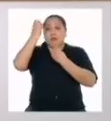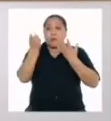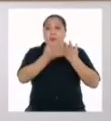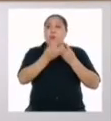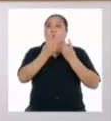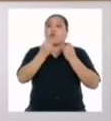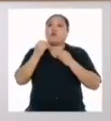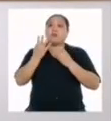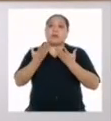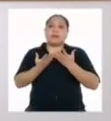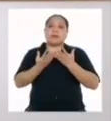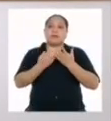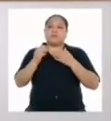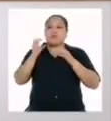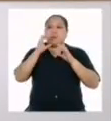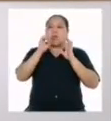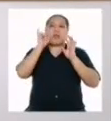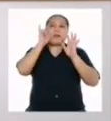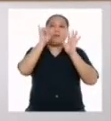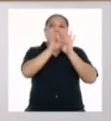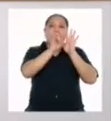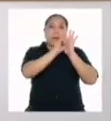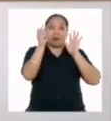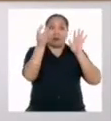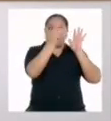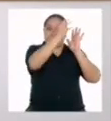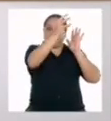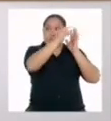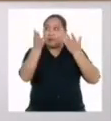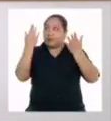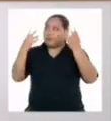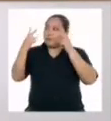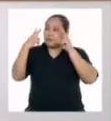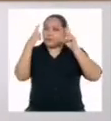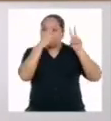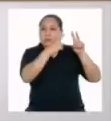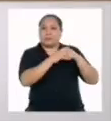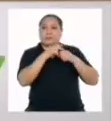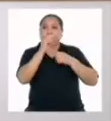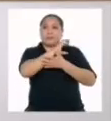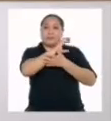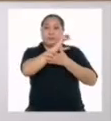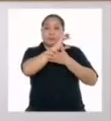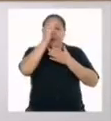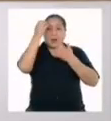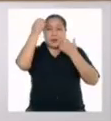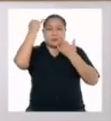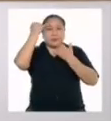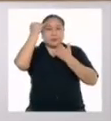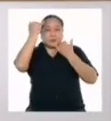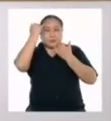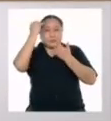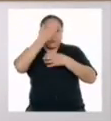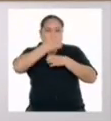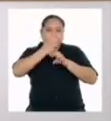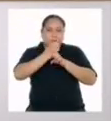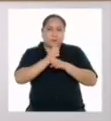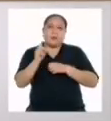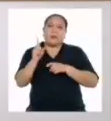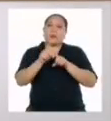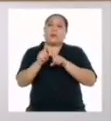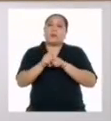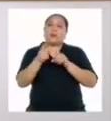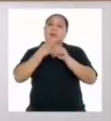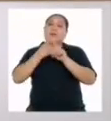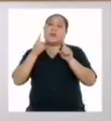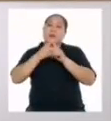atención, por lo que su naturaleza creativa y artística es una de las características que más destacan. Otra diferencia podría ser lo